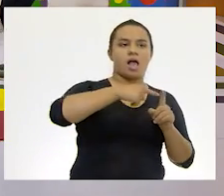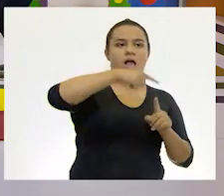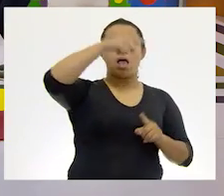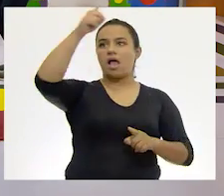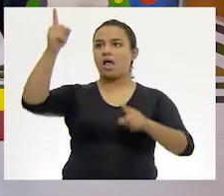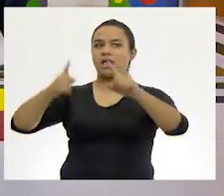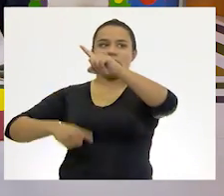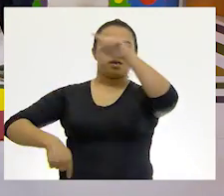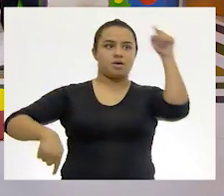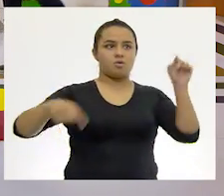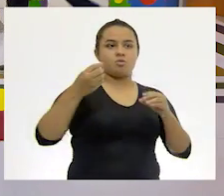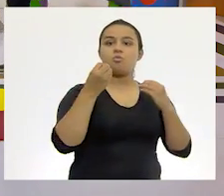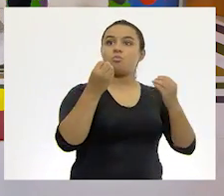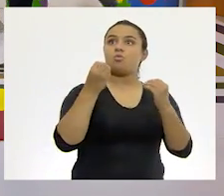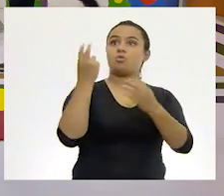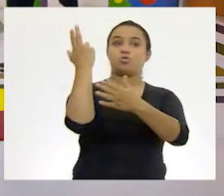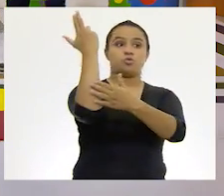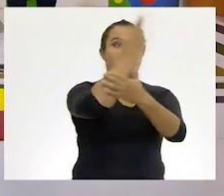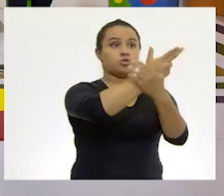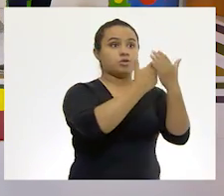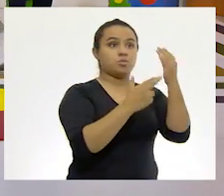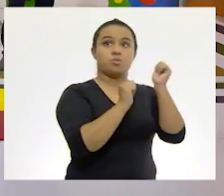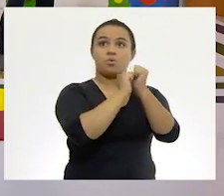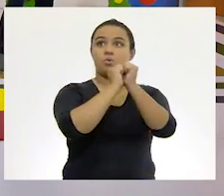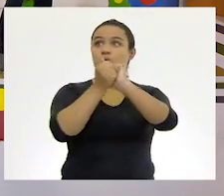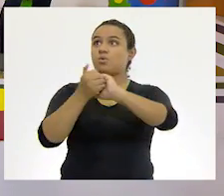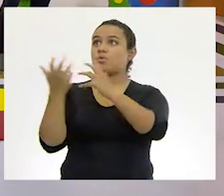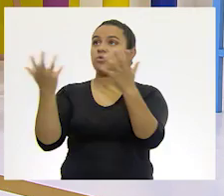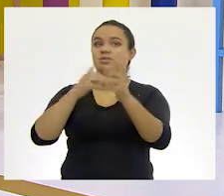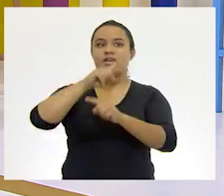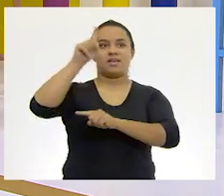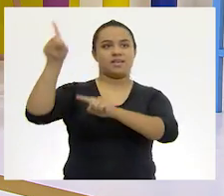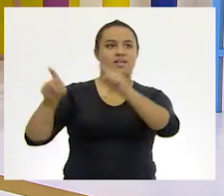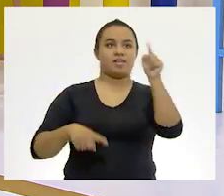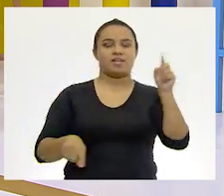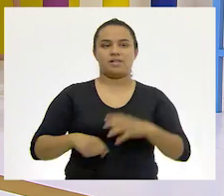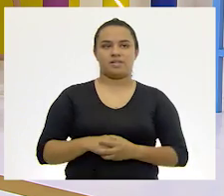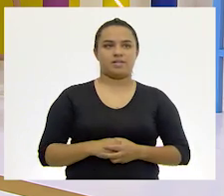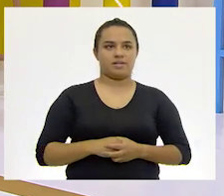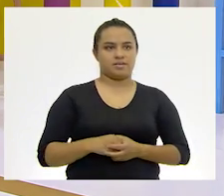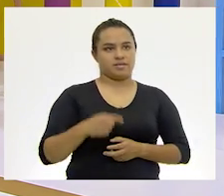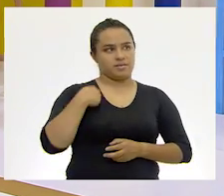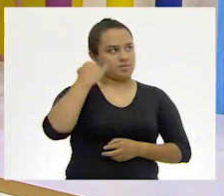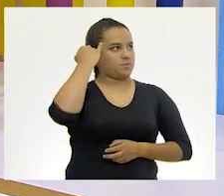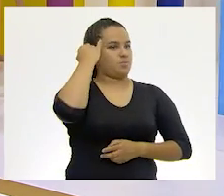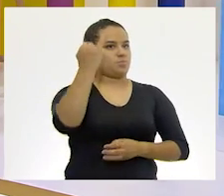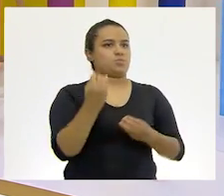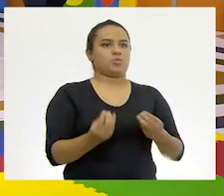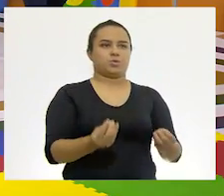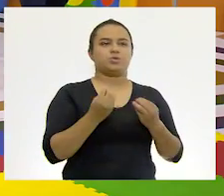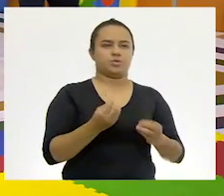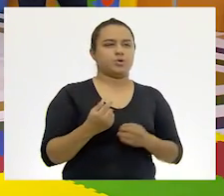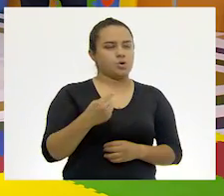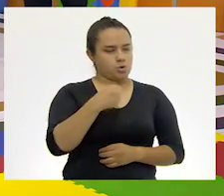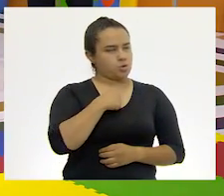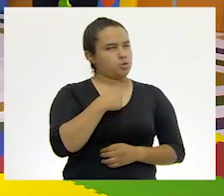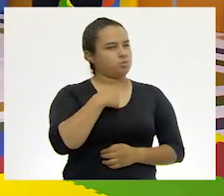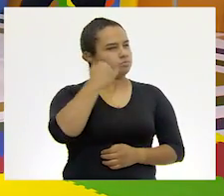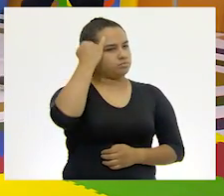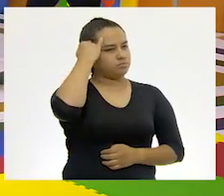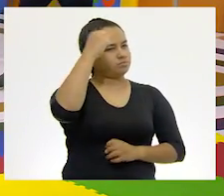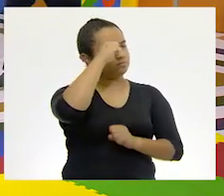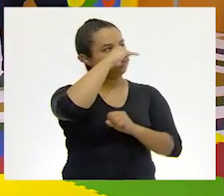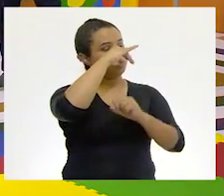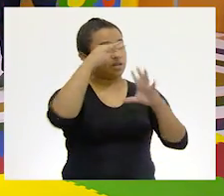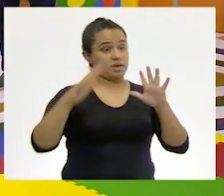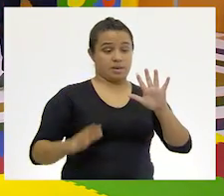cuántos dibujos se estarían generando? Pues muchísimos. ¿Sabes qué me imaginé yo?